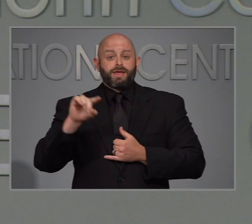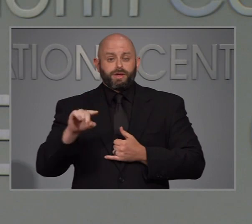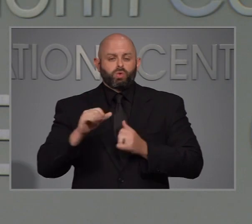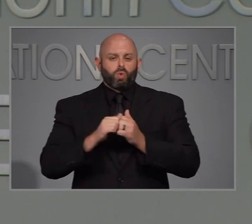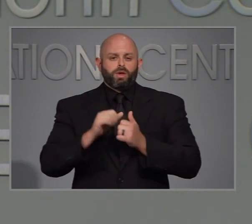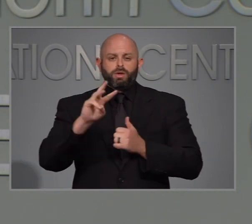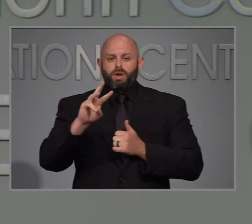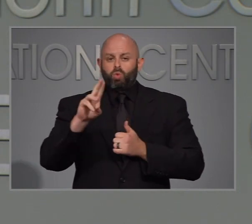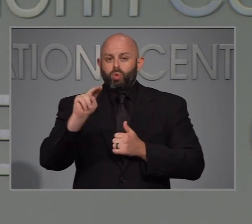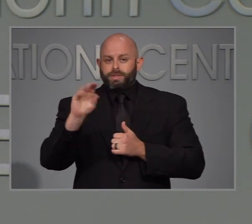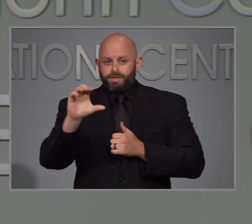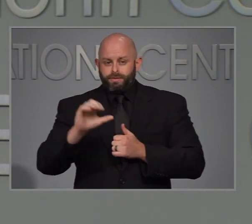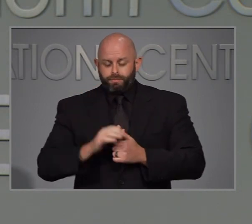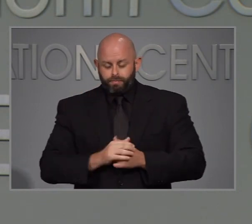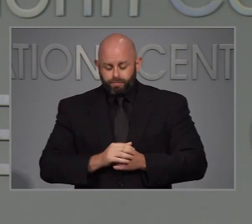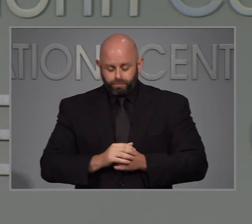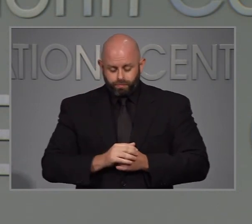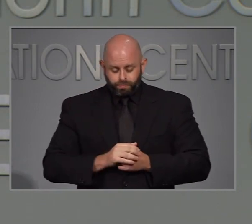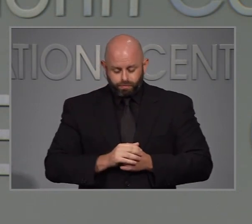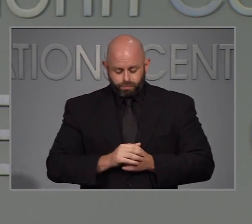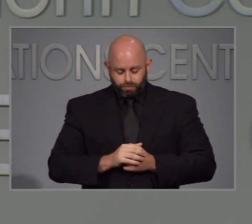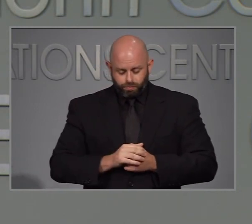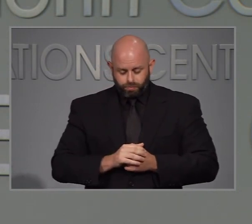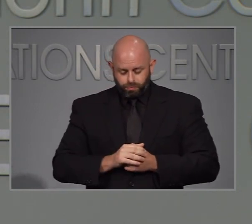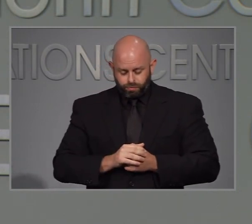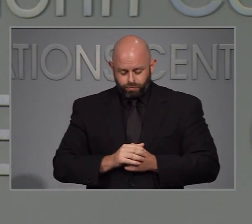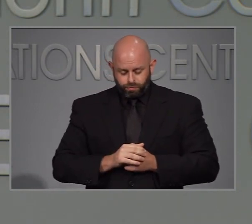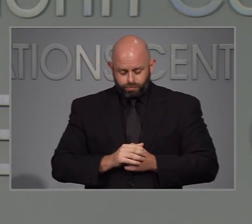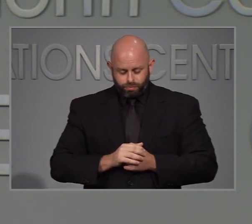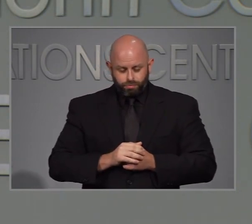Rebecca Martinez, WUNC.